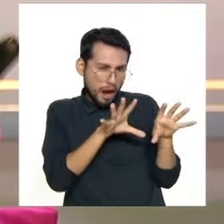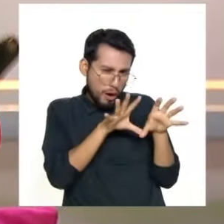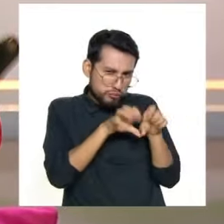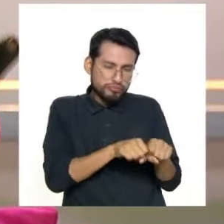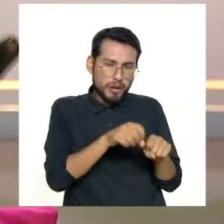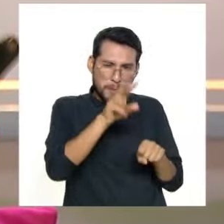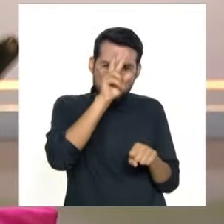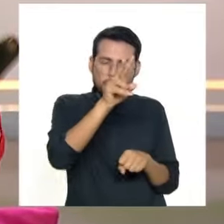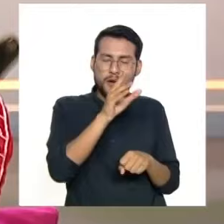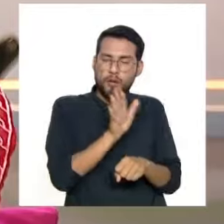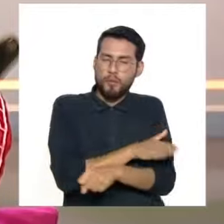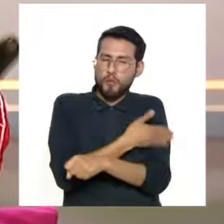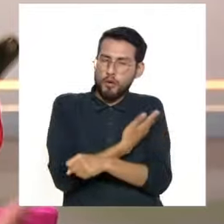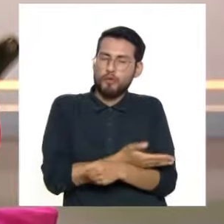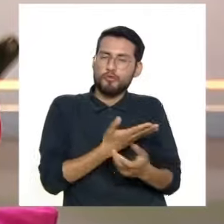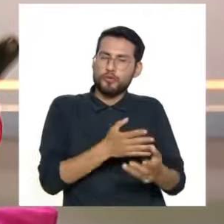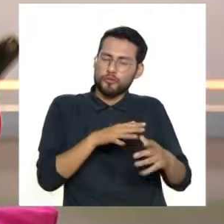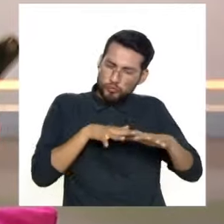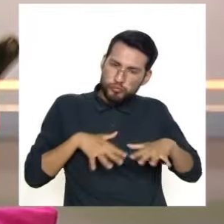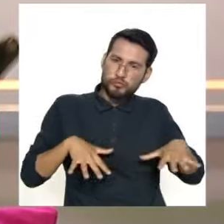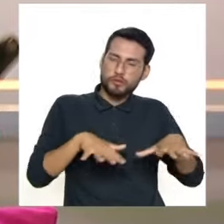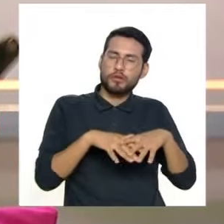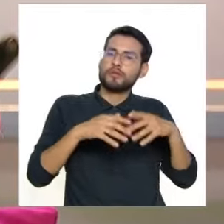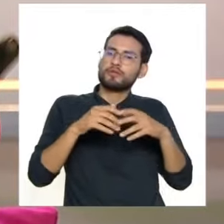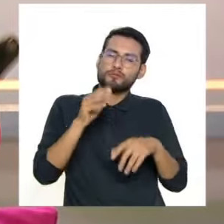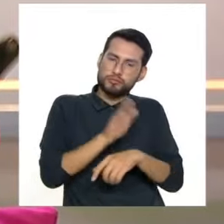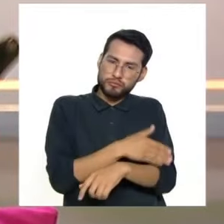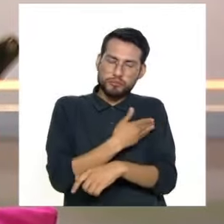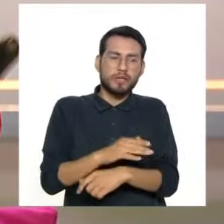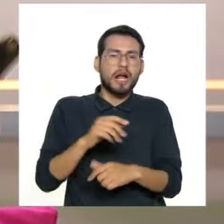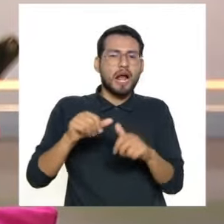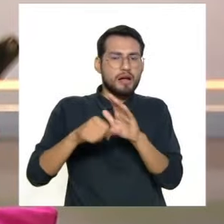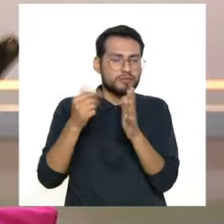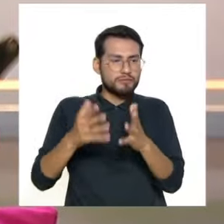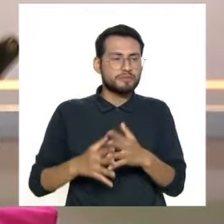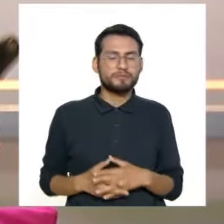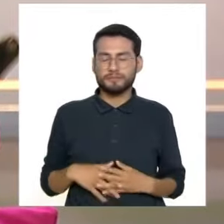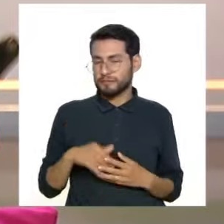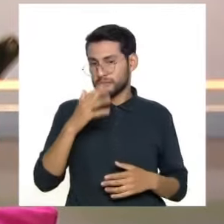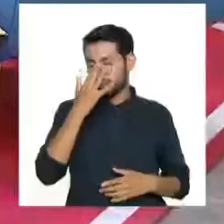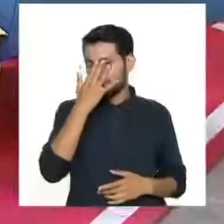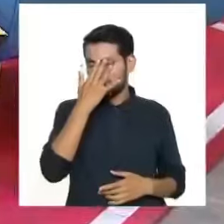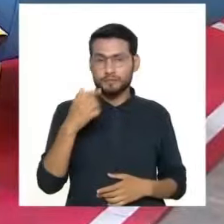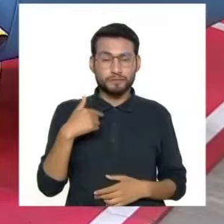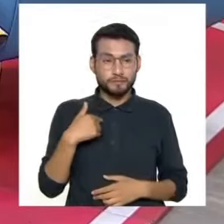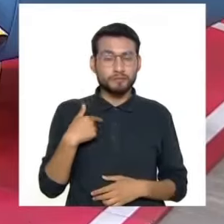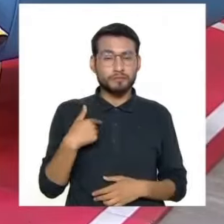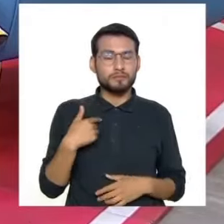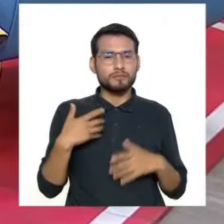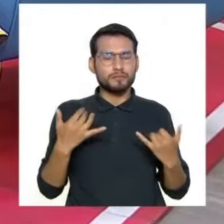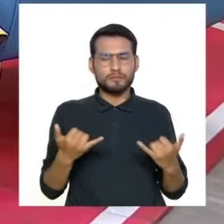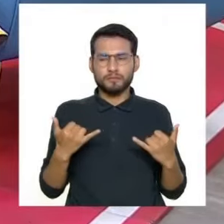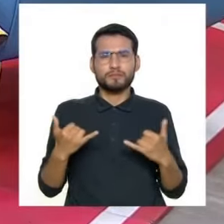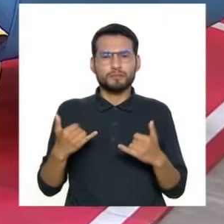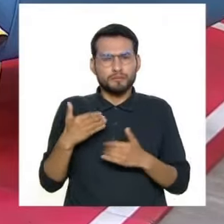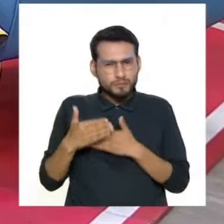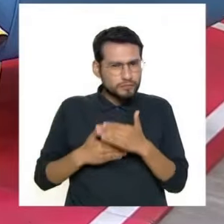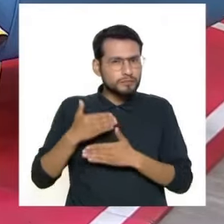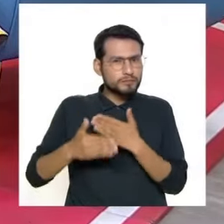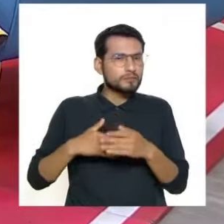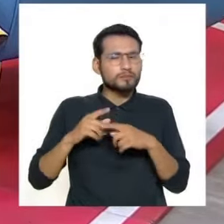como como espacio musical como territorio geográfico musical artístico entonces vengo haciendo esta Ah esta